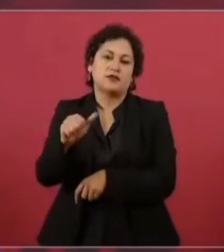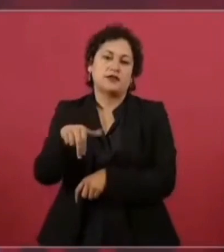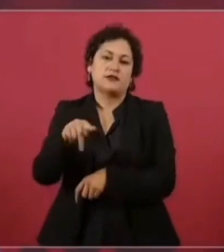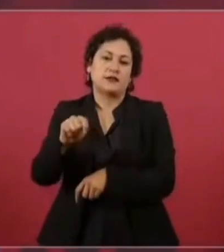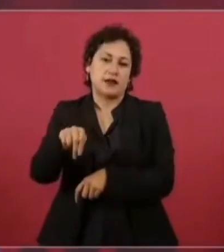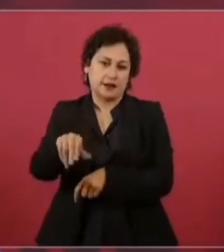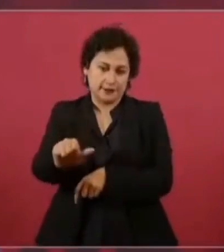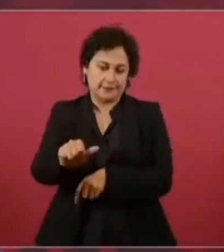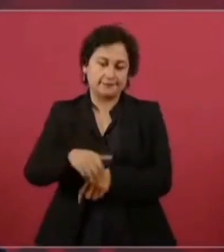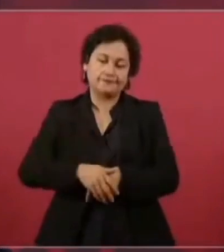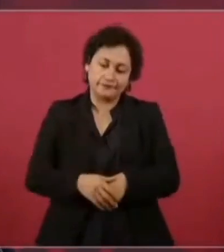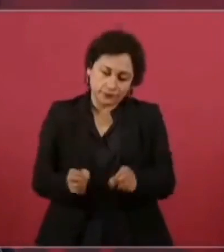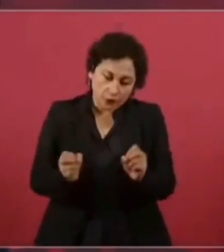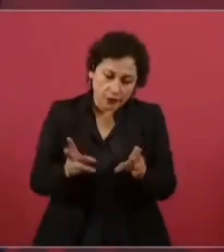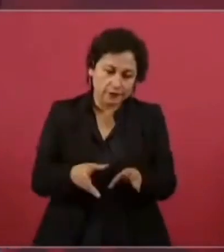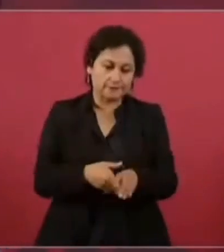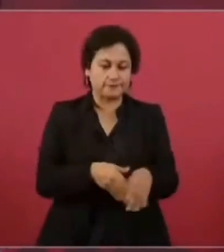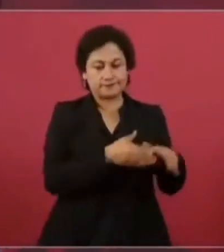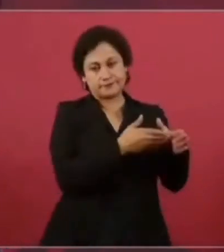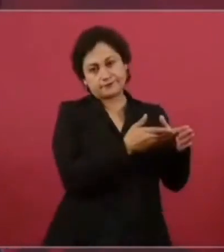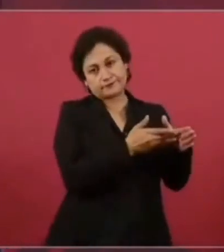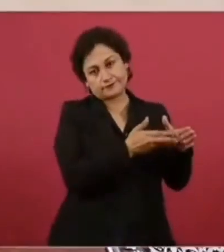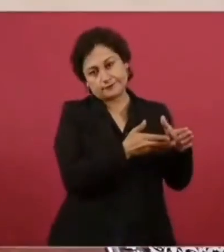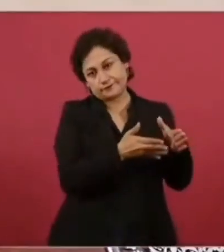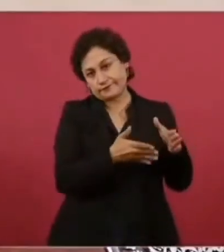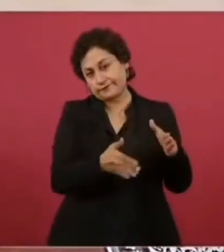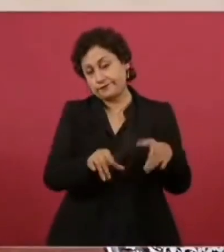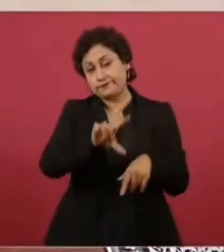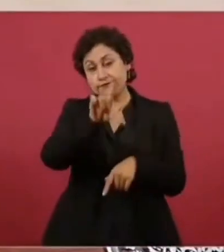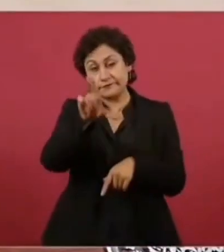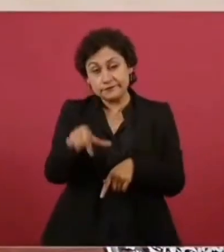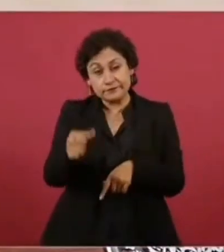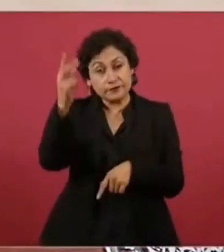Pero luego, Porfirio Díaz,